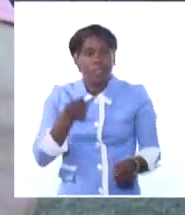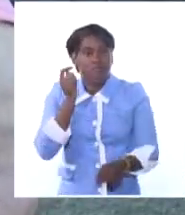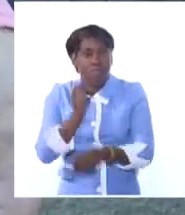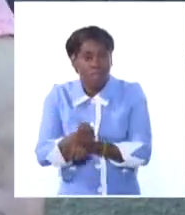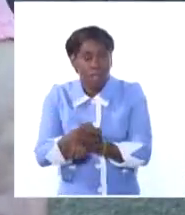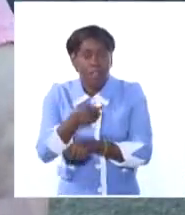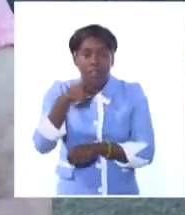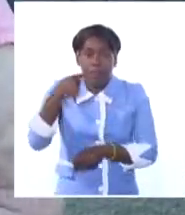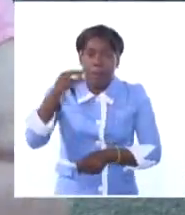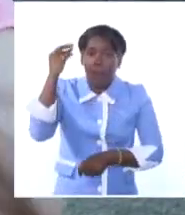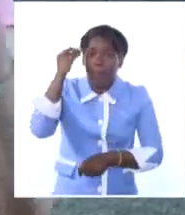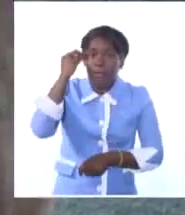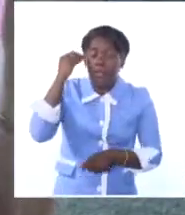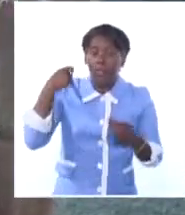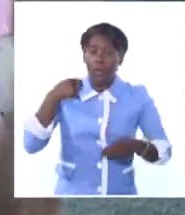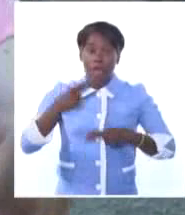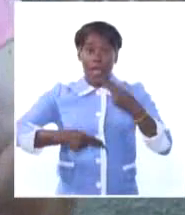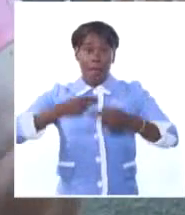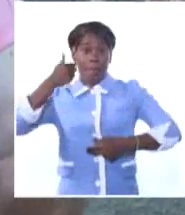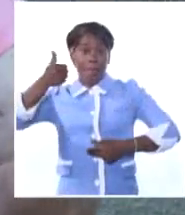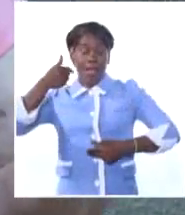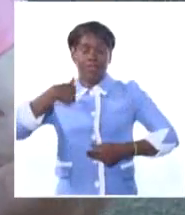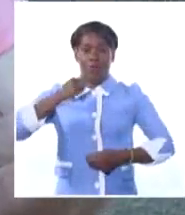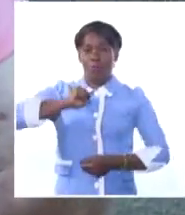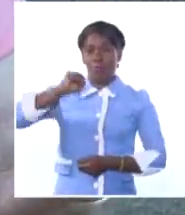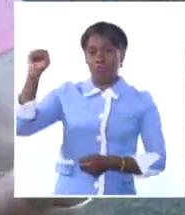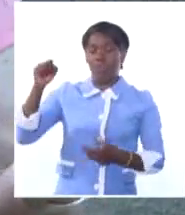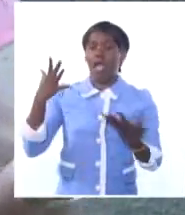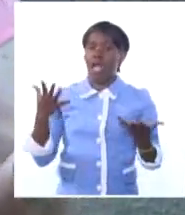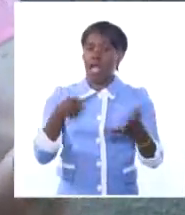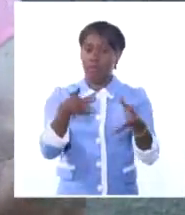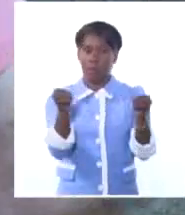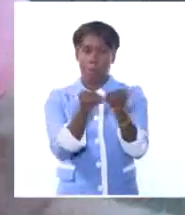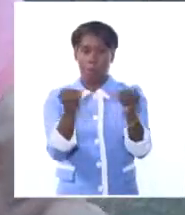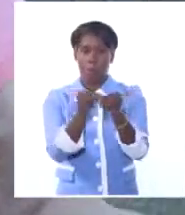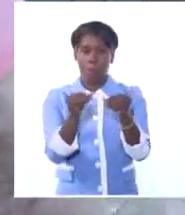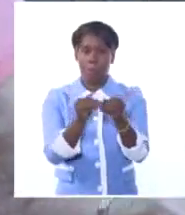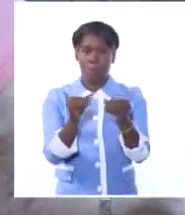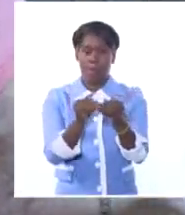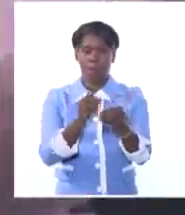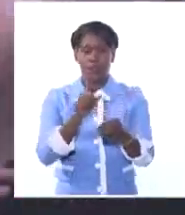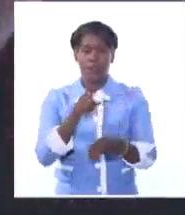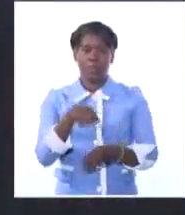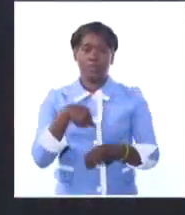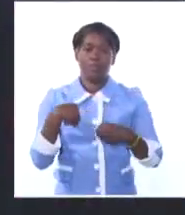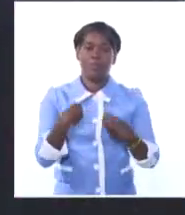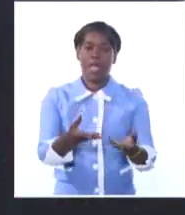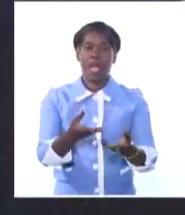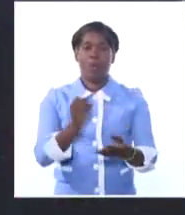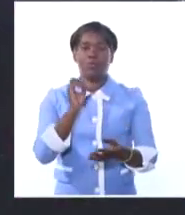que ganar. Si no, el trabajo que has hecho se pierde.